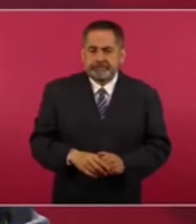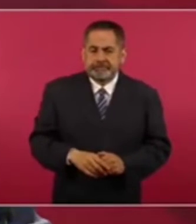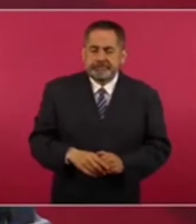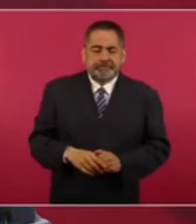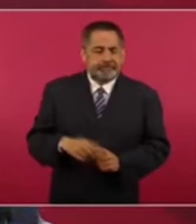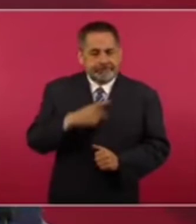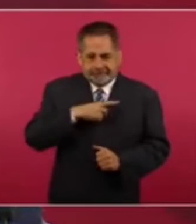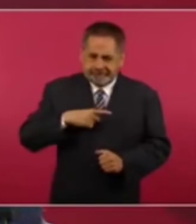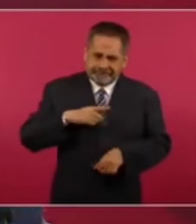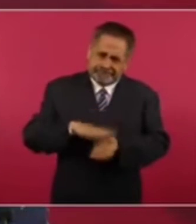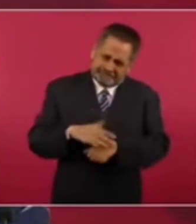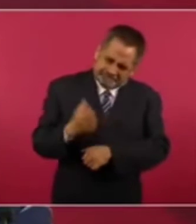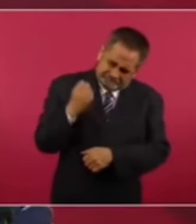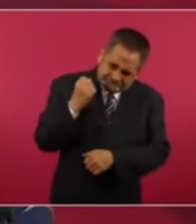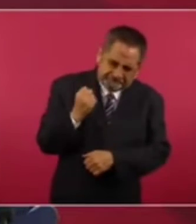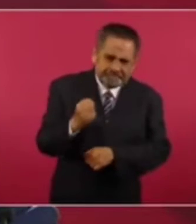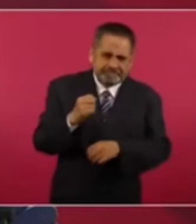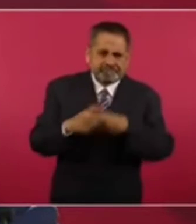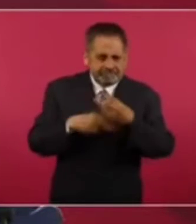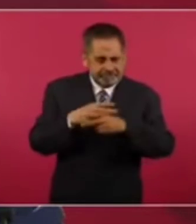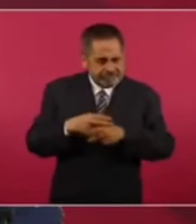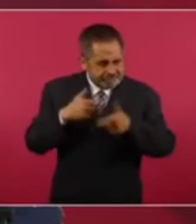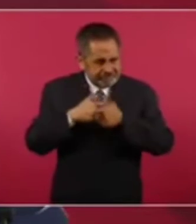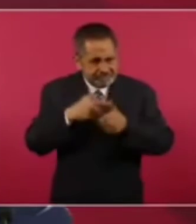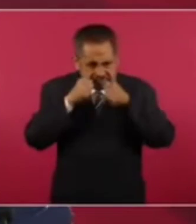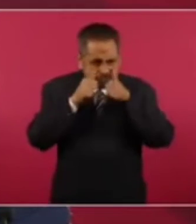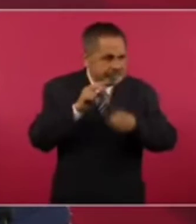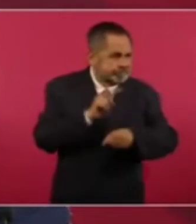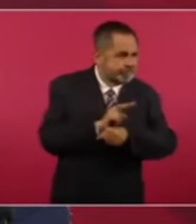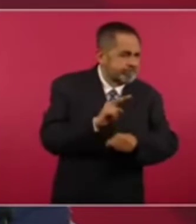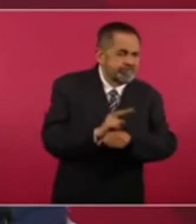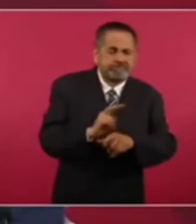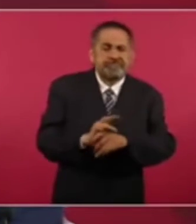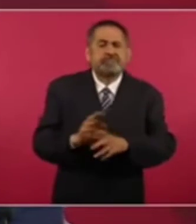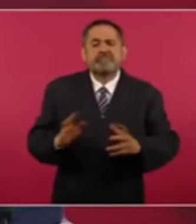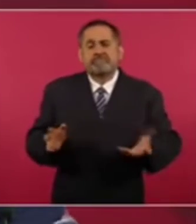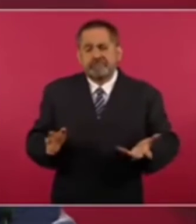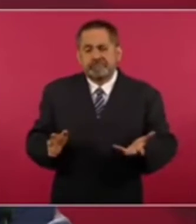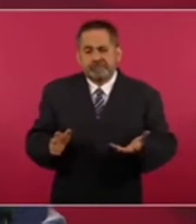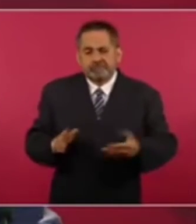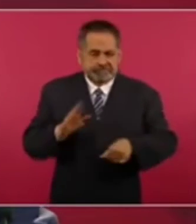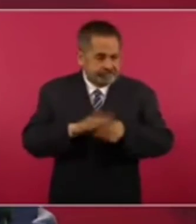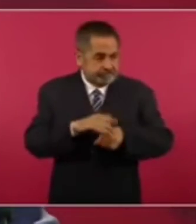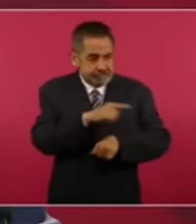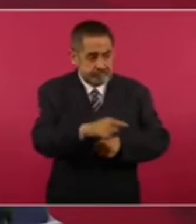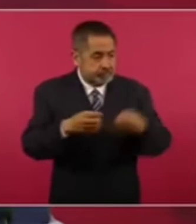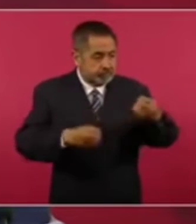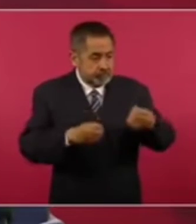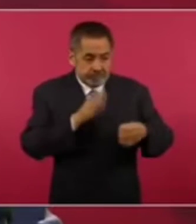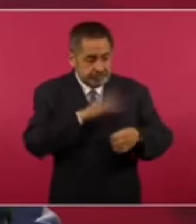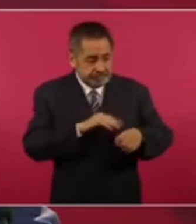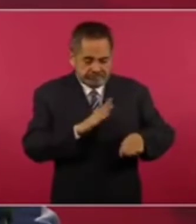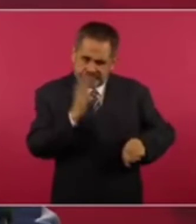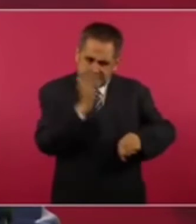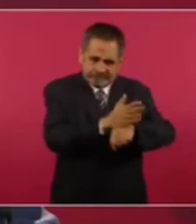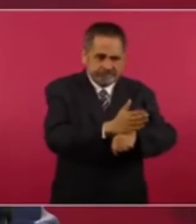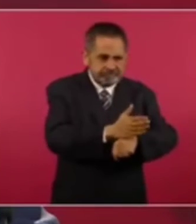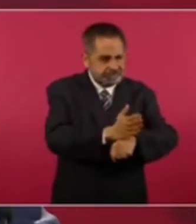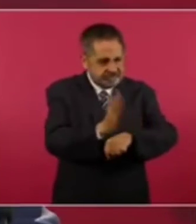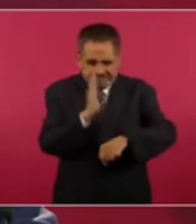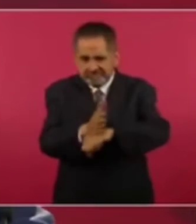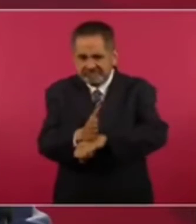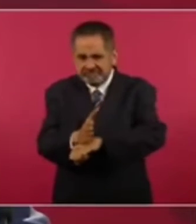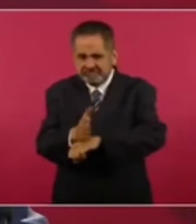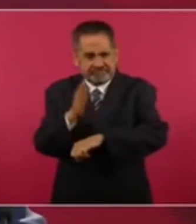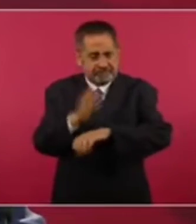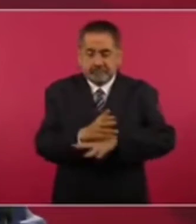porque deberían de estar ellos ahí sancionando jueces.